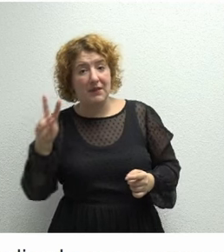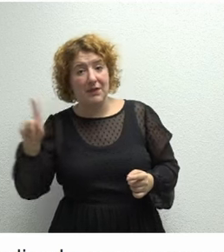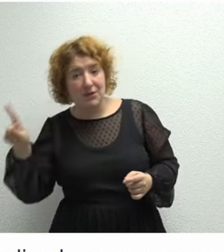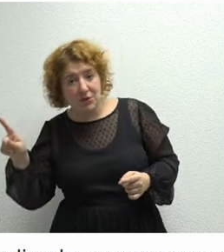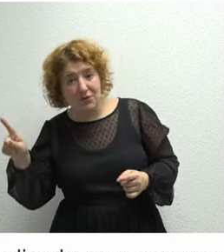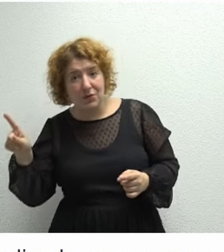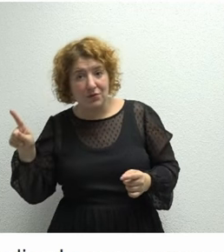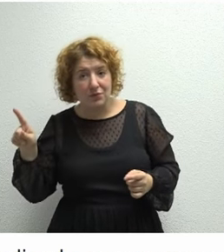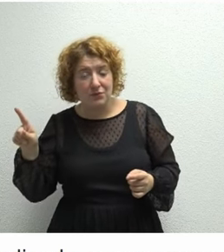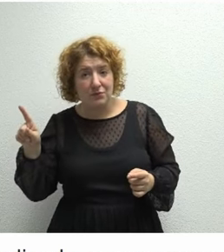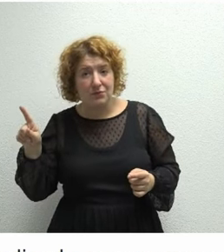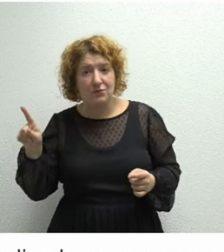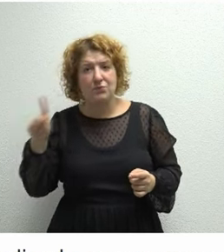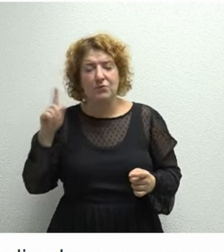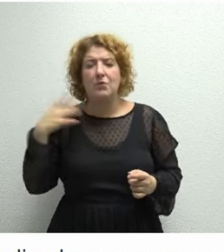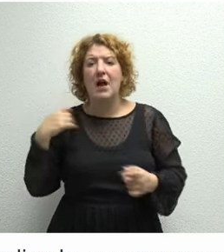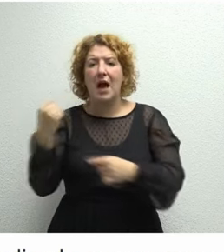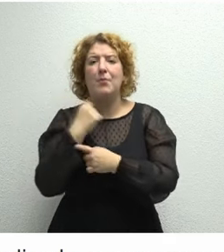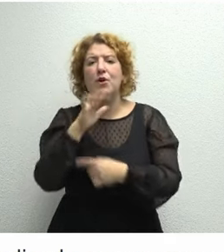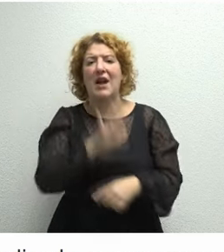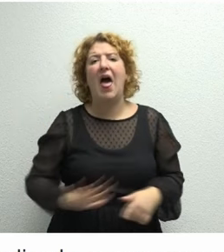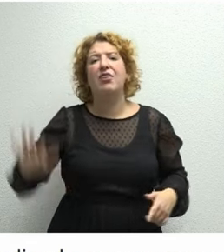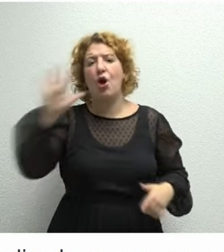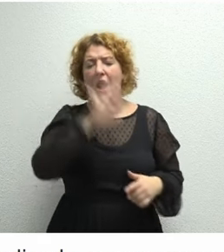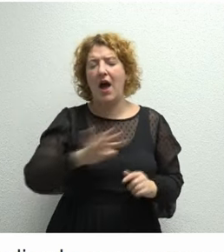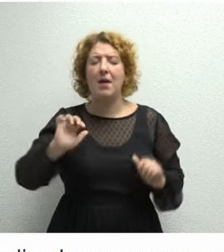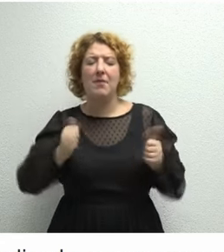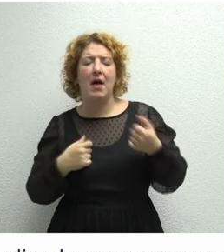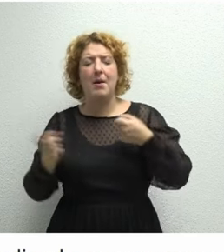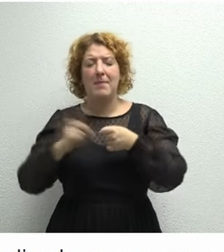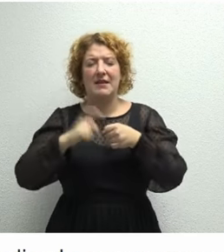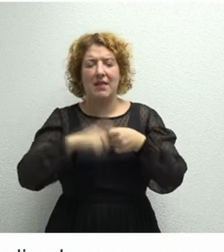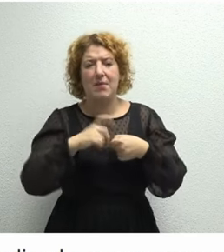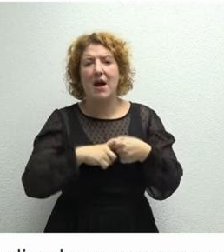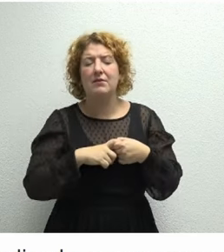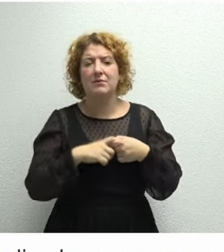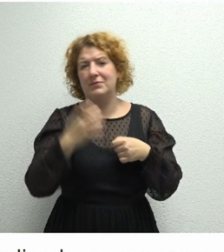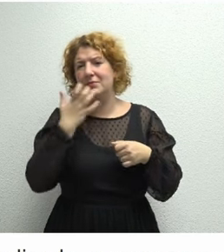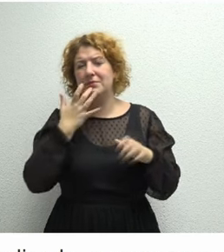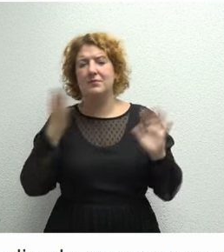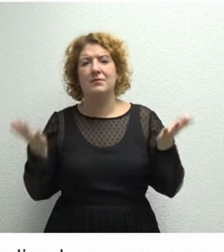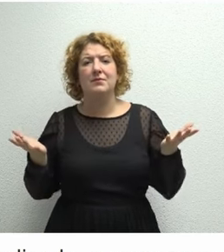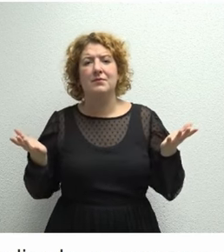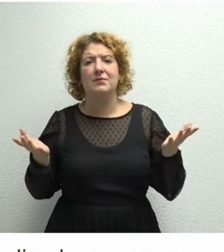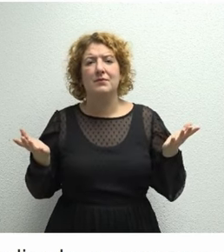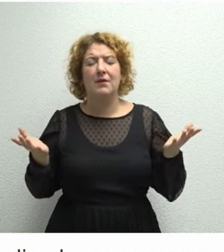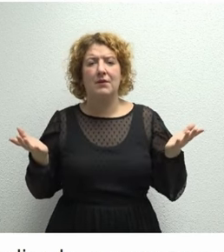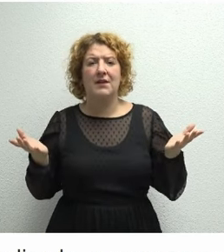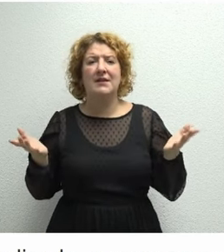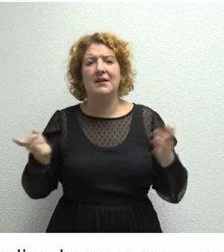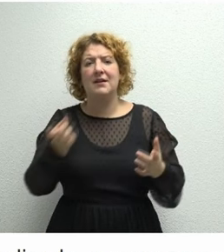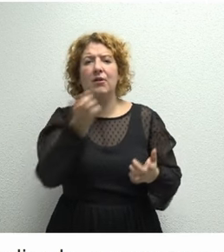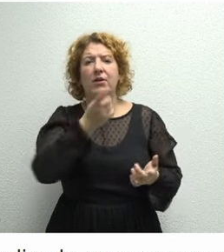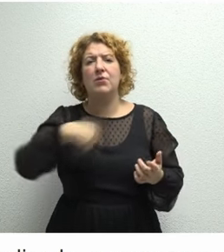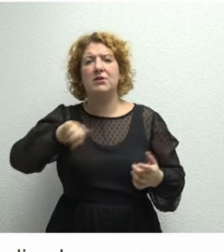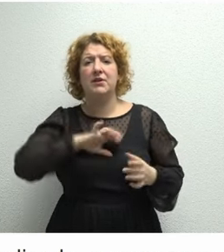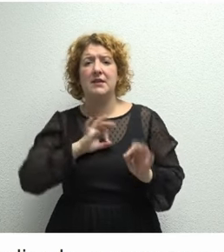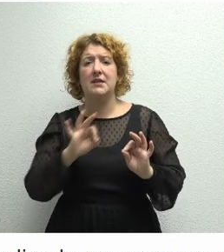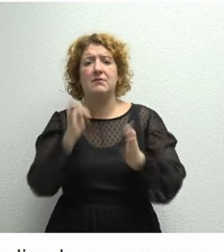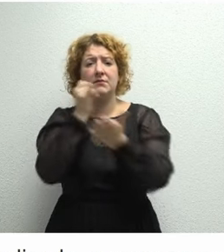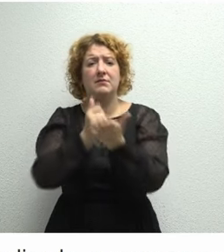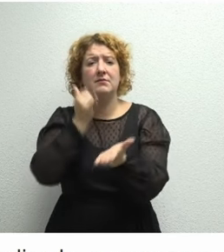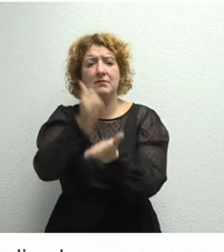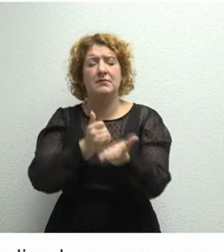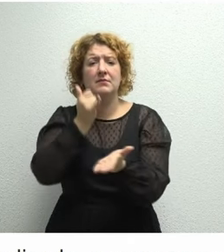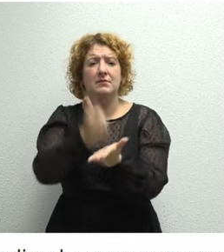pilotaje de con buenos apoyos a nivel nacional donde empezamos a participar porque iba muy en la línea de todo lo que estábamos haciendo Pero además del Pilot pilotaje